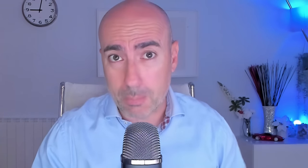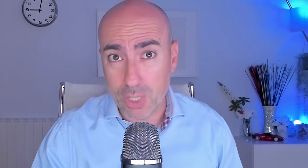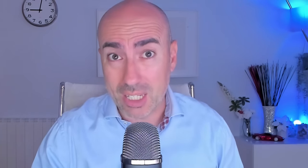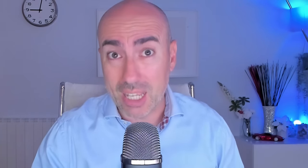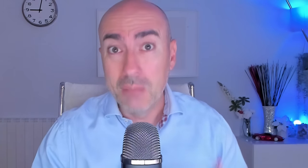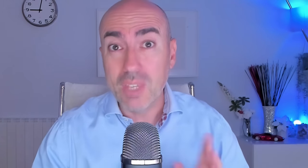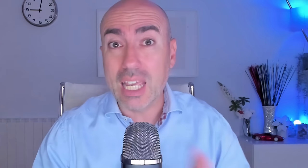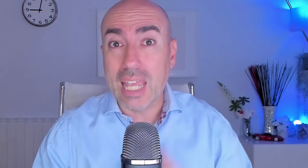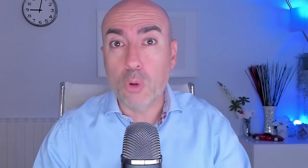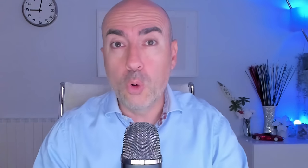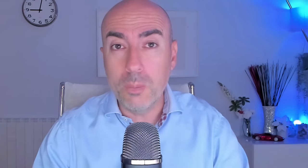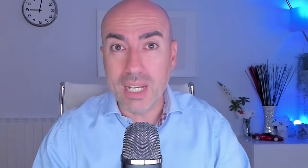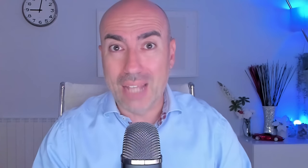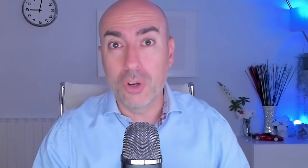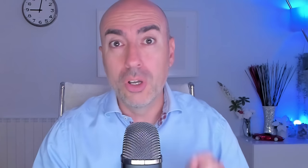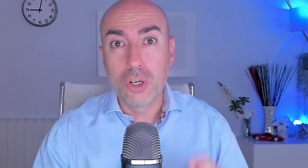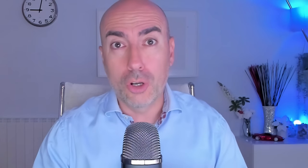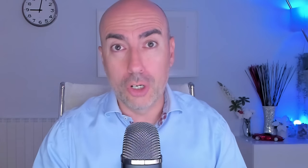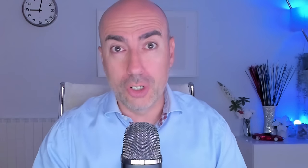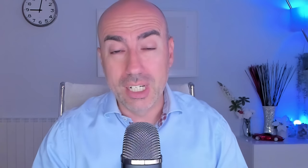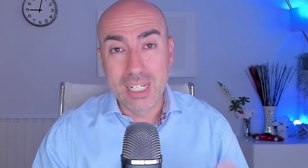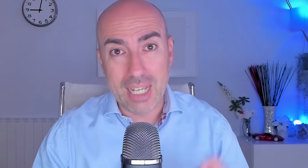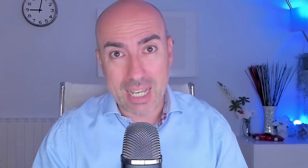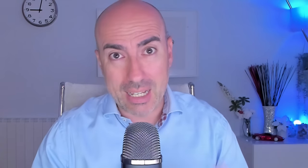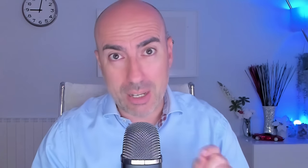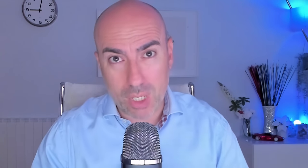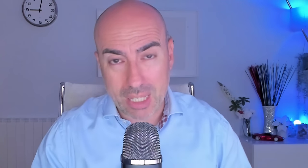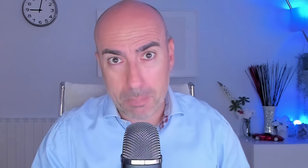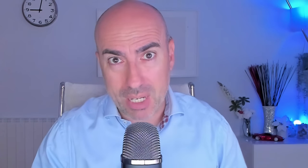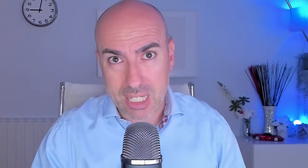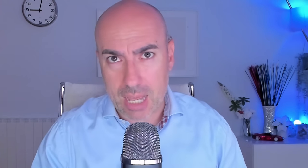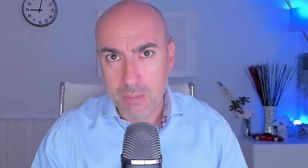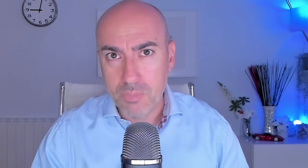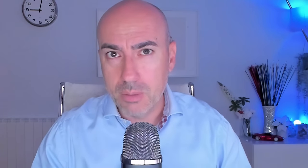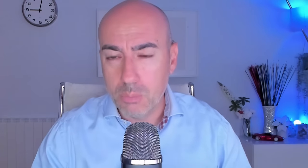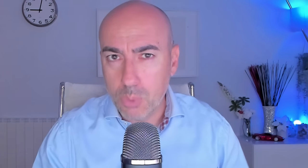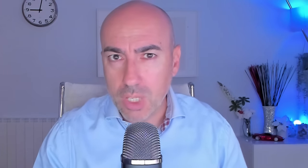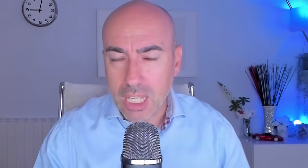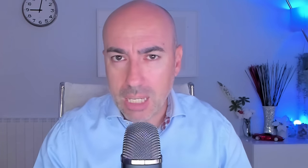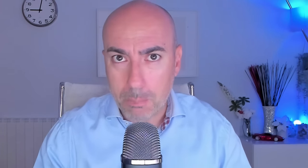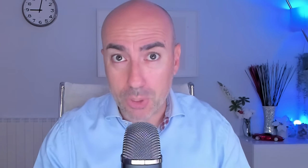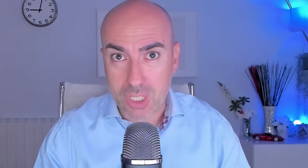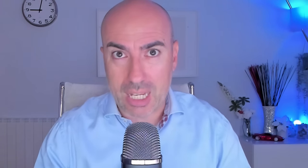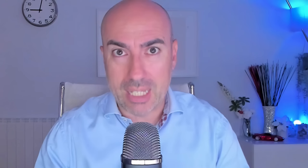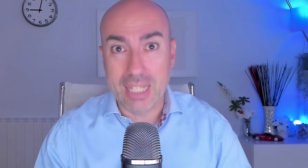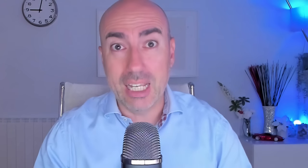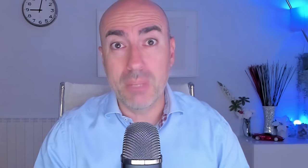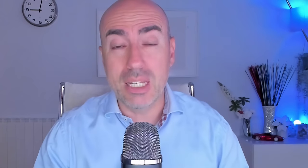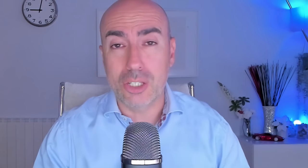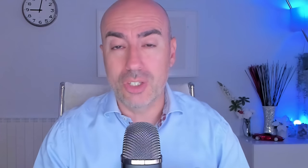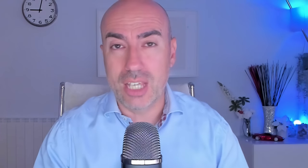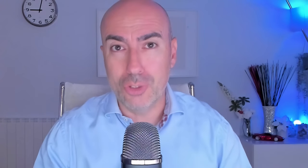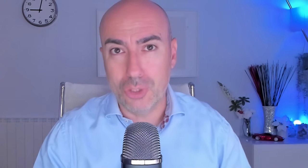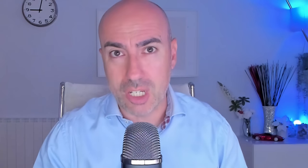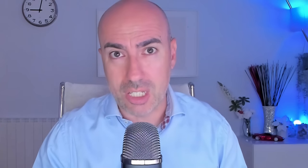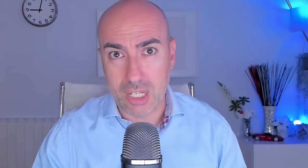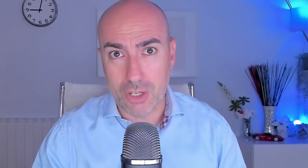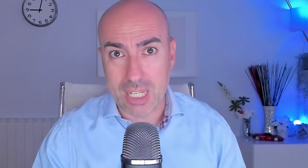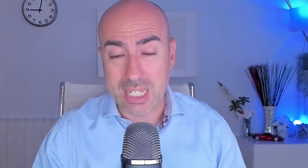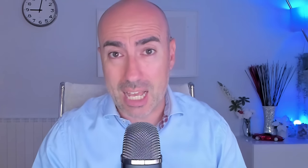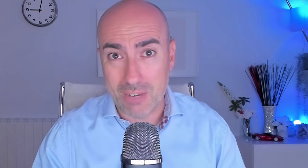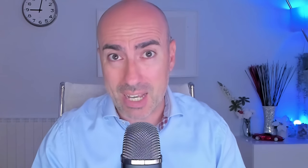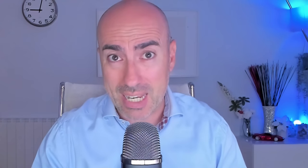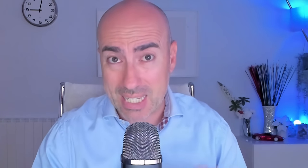Óscar puente y que ha culminado con la rueda de prensa muy impostada del ministro de asuntos